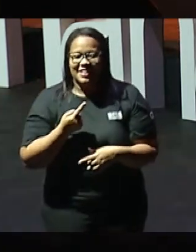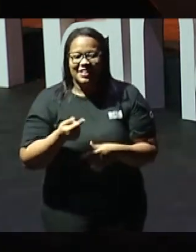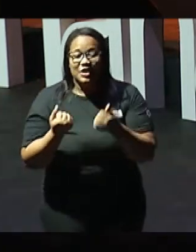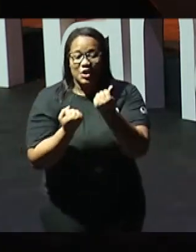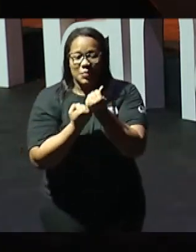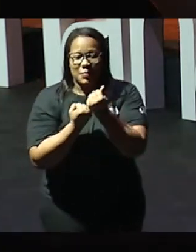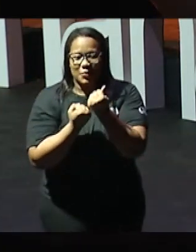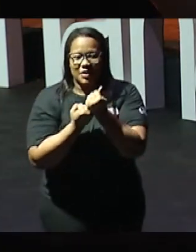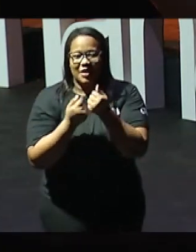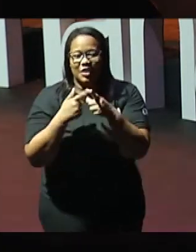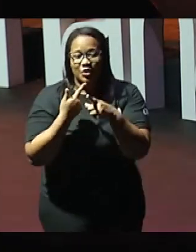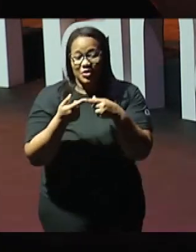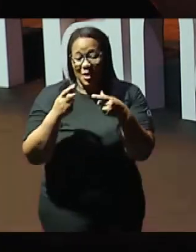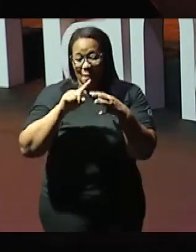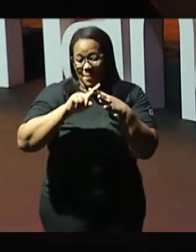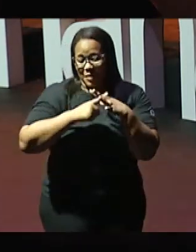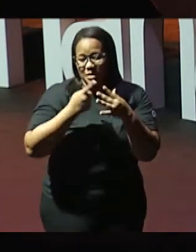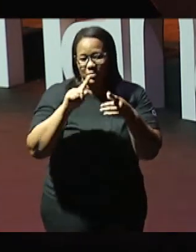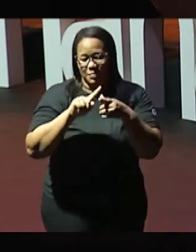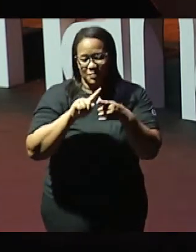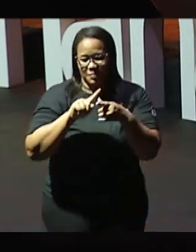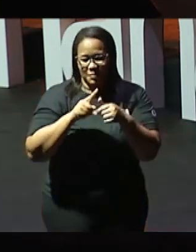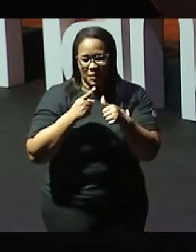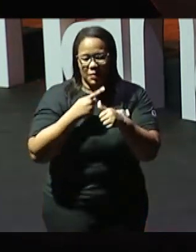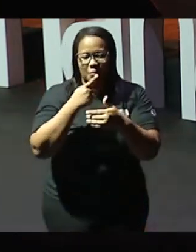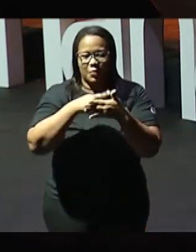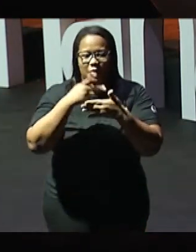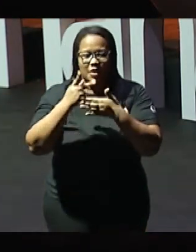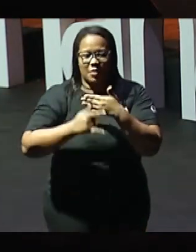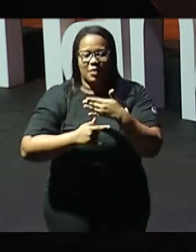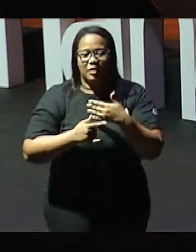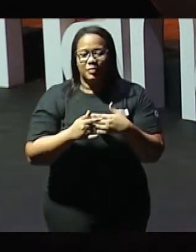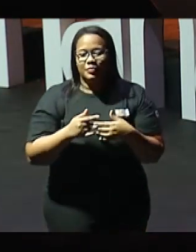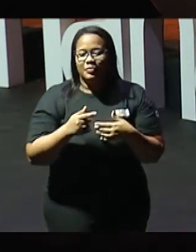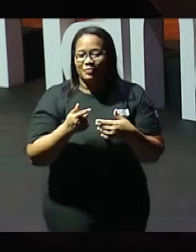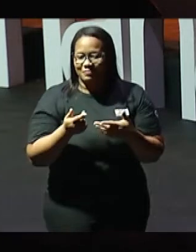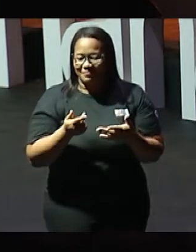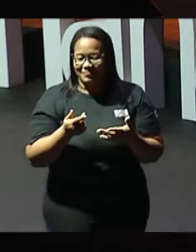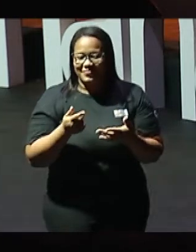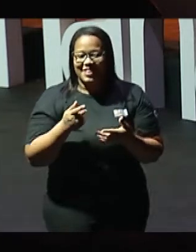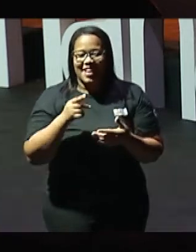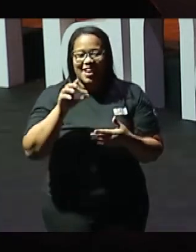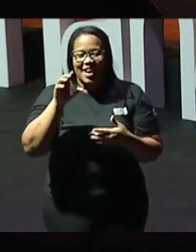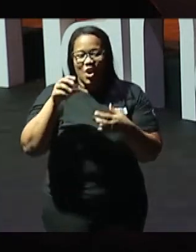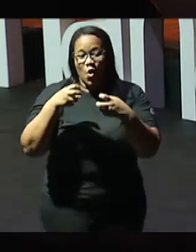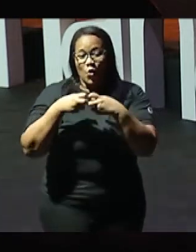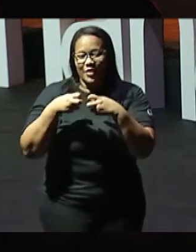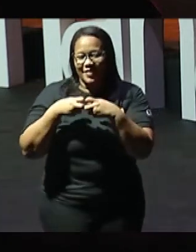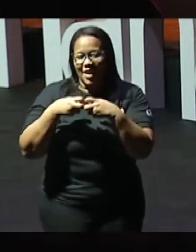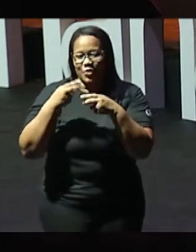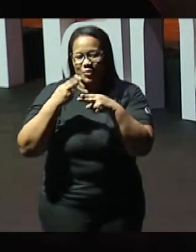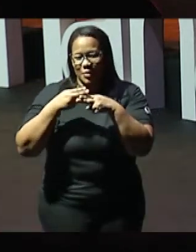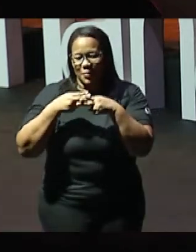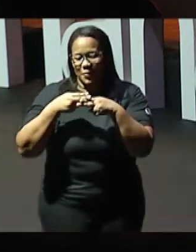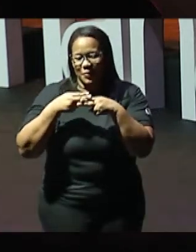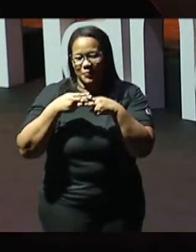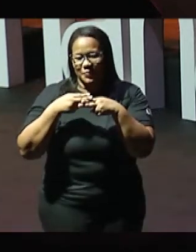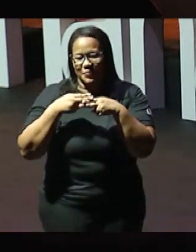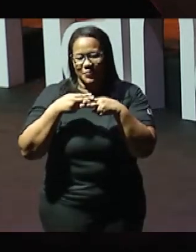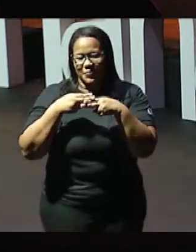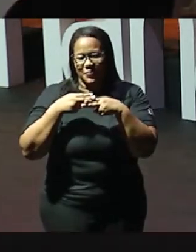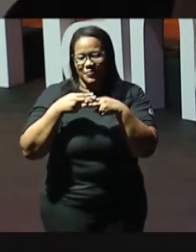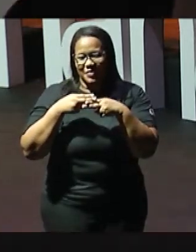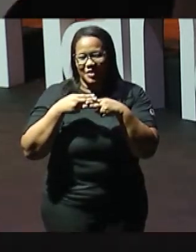conectados fue un programa muy cool que yo hice con cinco panas y